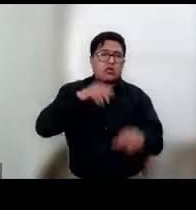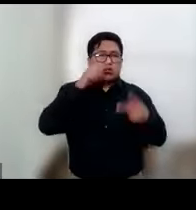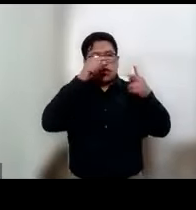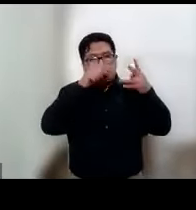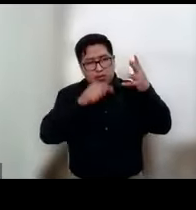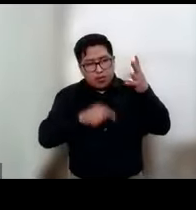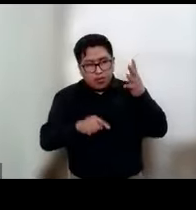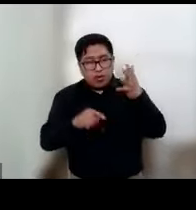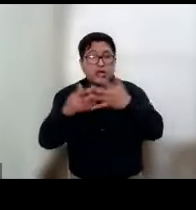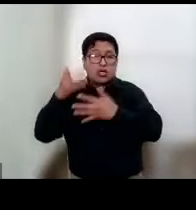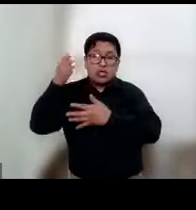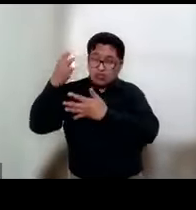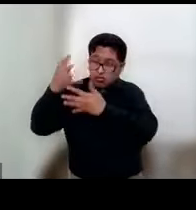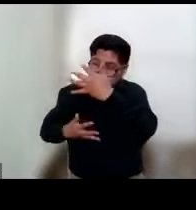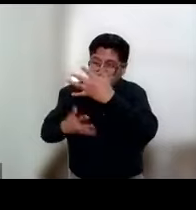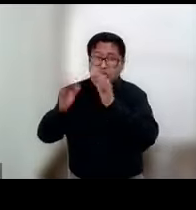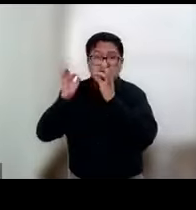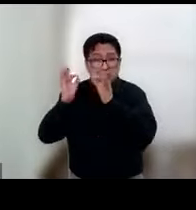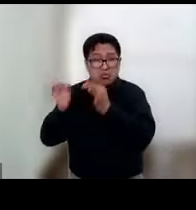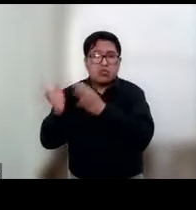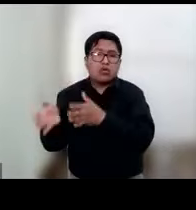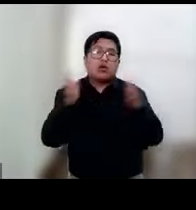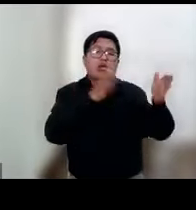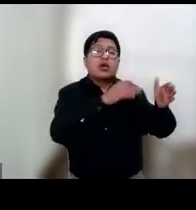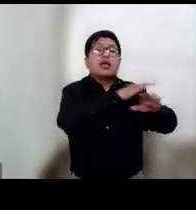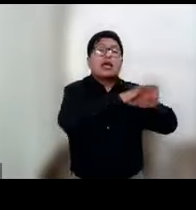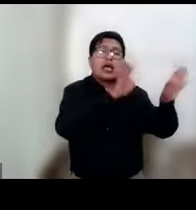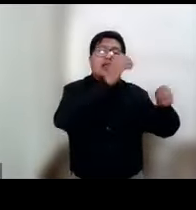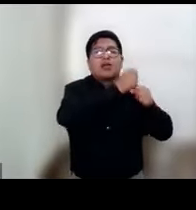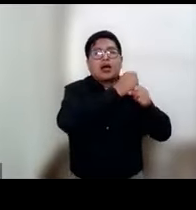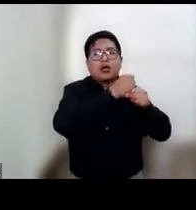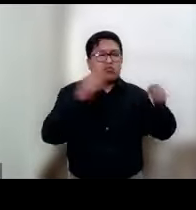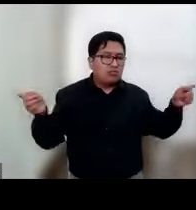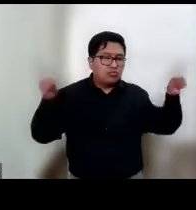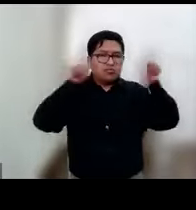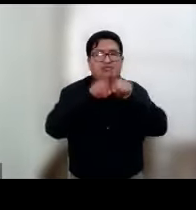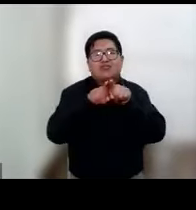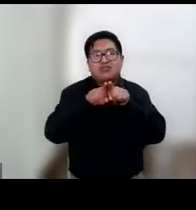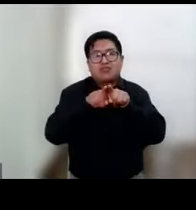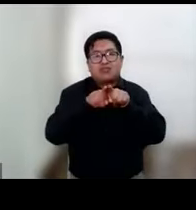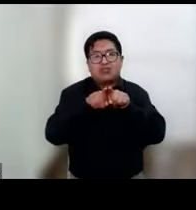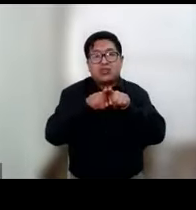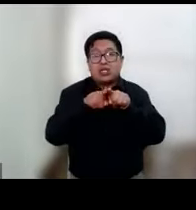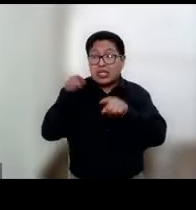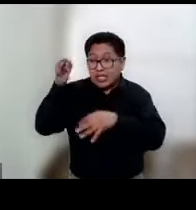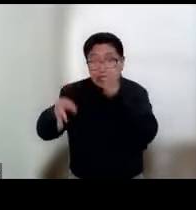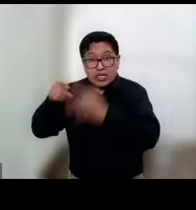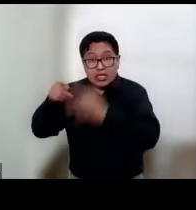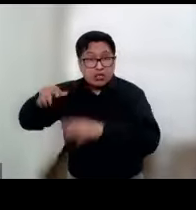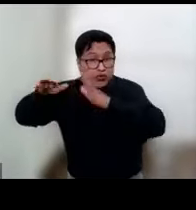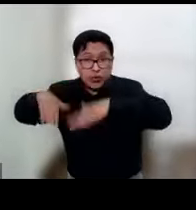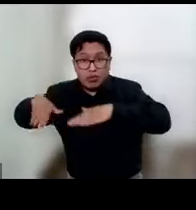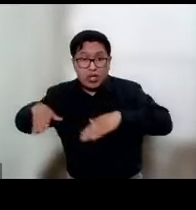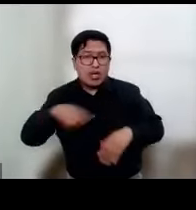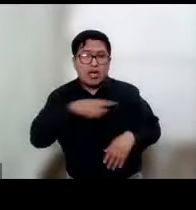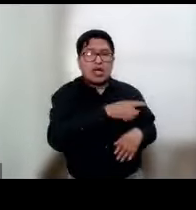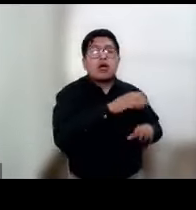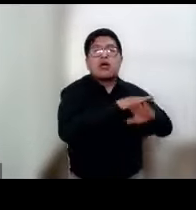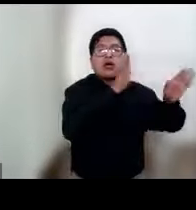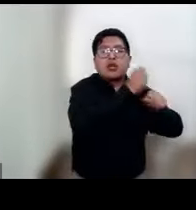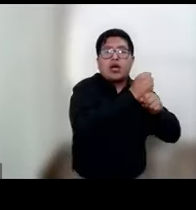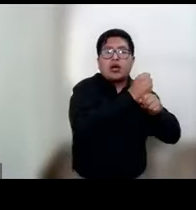obviamente que la erradicación del trabajo infantil es el cuento del tío o sea no existe esa posibilidad más aún